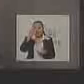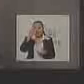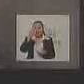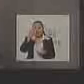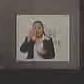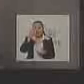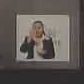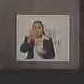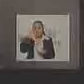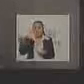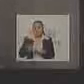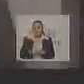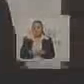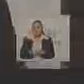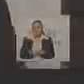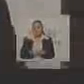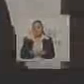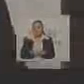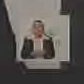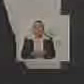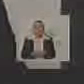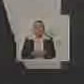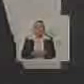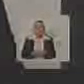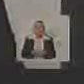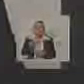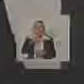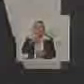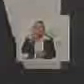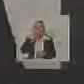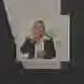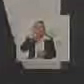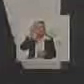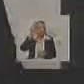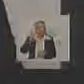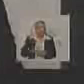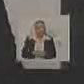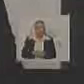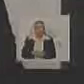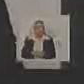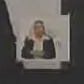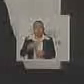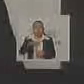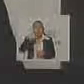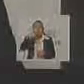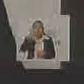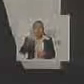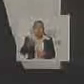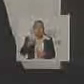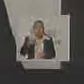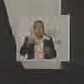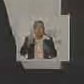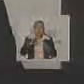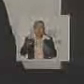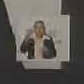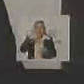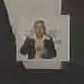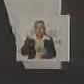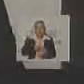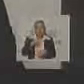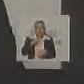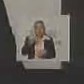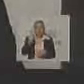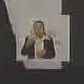para ser aprovechados. Adelante. Vecinas, vecinos, decía que mi administración va a ser un referente en materia de